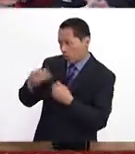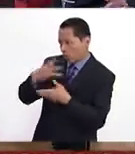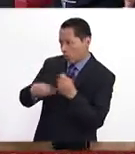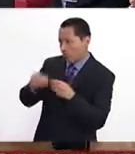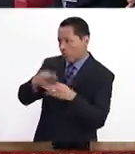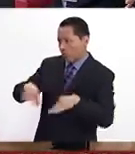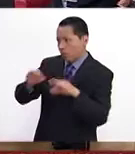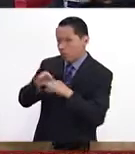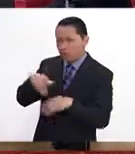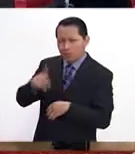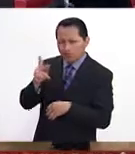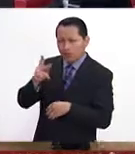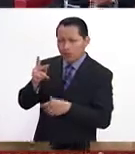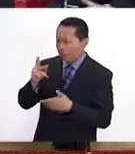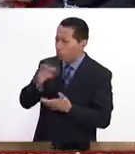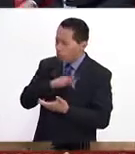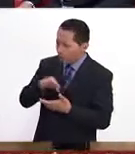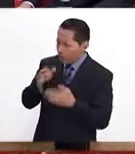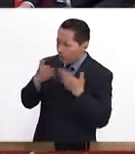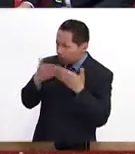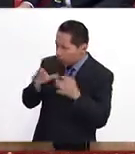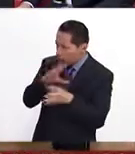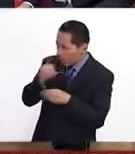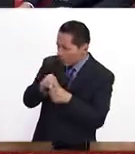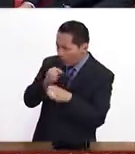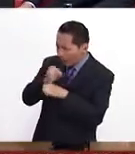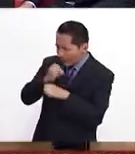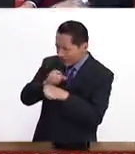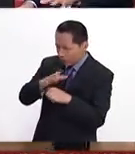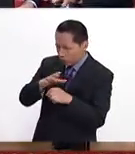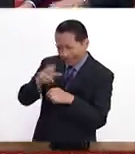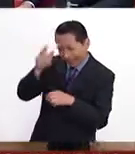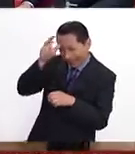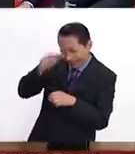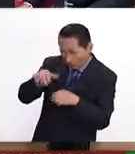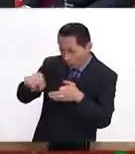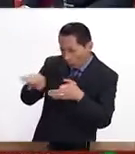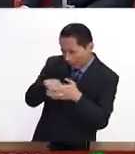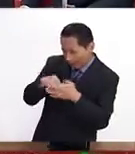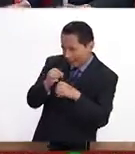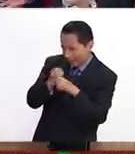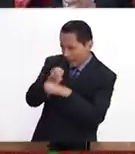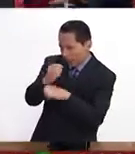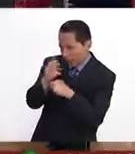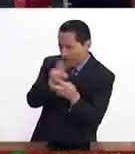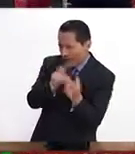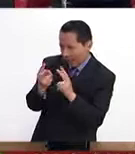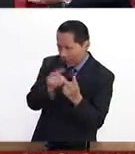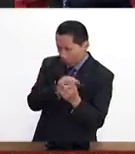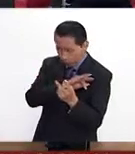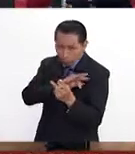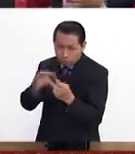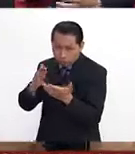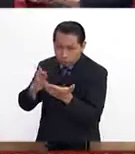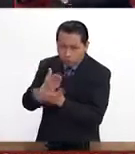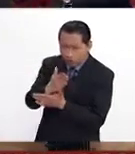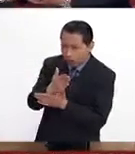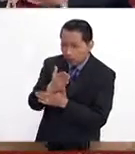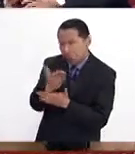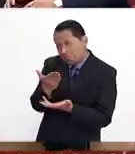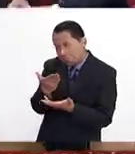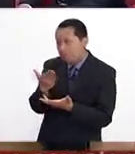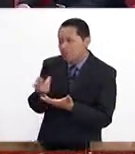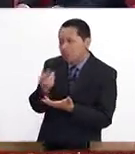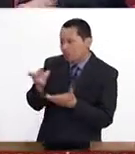supongo que está abierto precisamente para todos los estados aledaños en esta parte de ingeniería como cómo se desplazan cómo es la